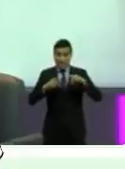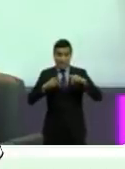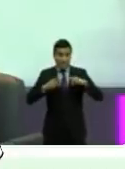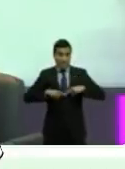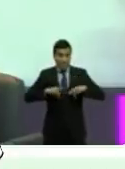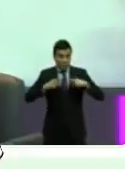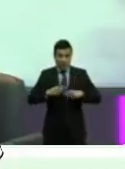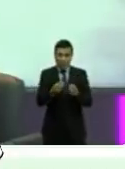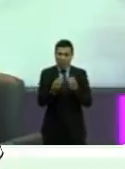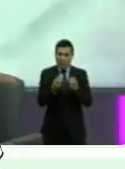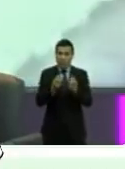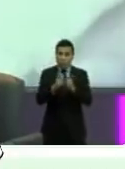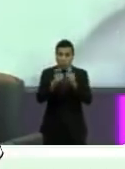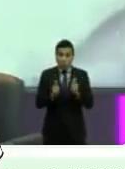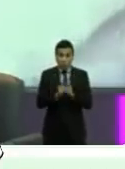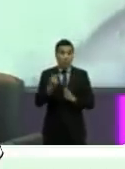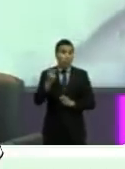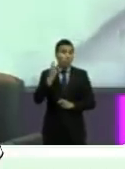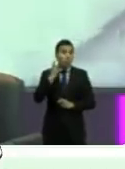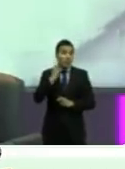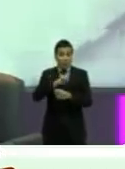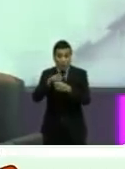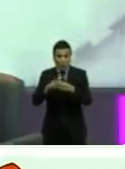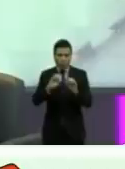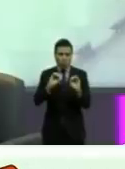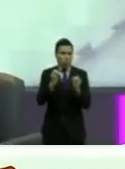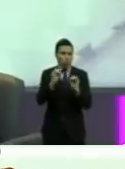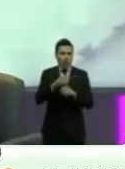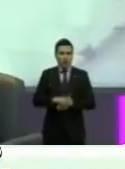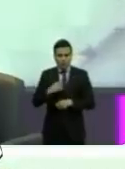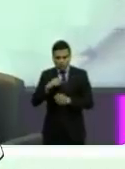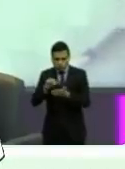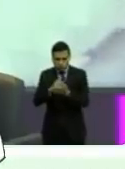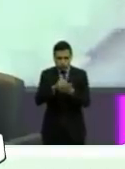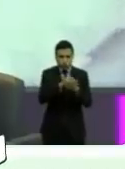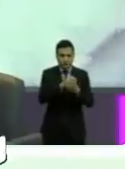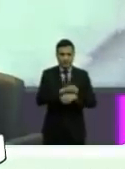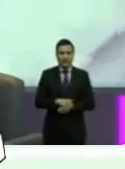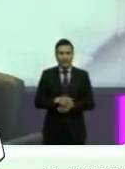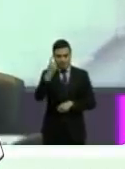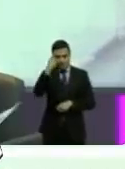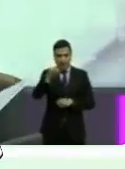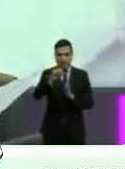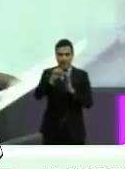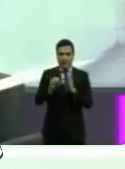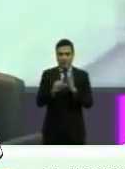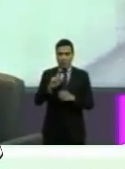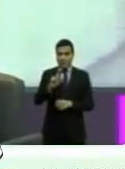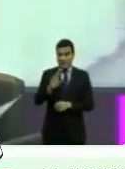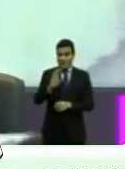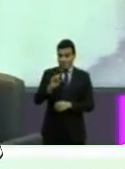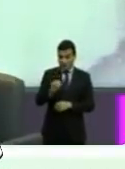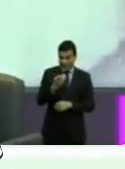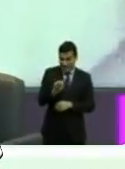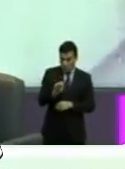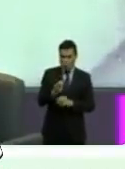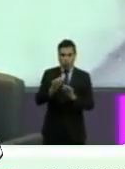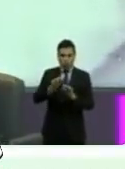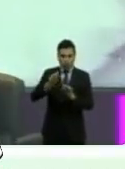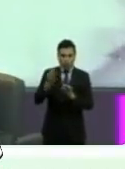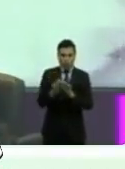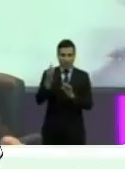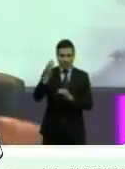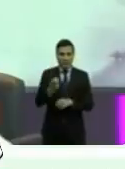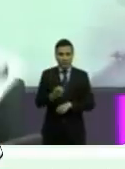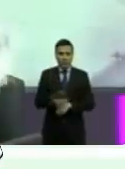ver con partidos políticos, para que pudiera dársele vida y hacer letra viva el artículo 39 en esta forma de